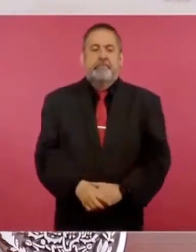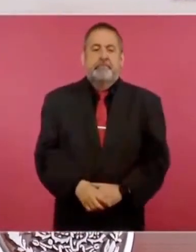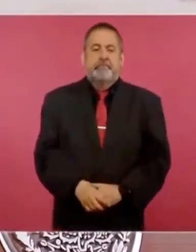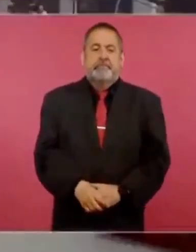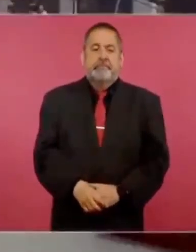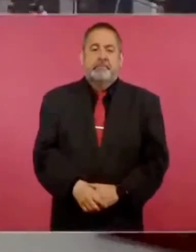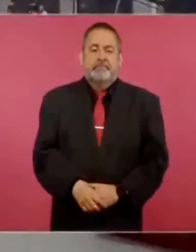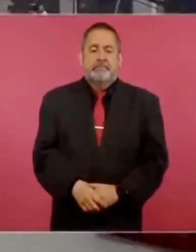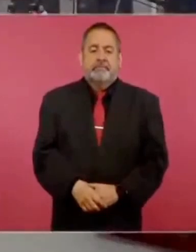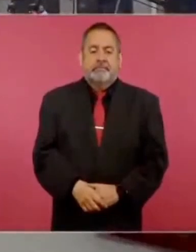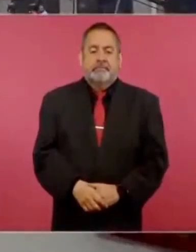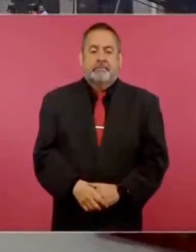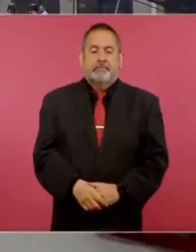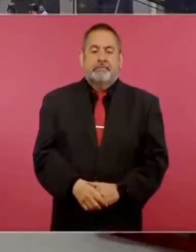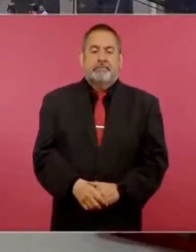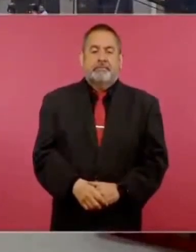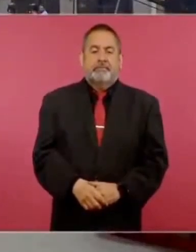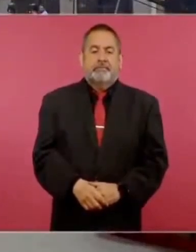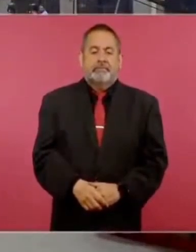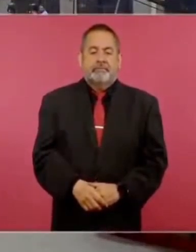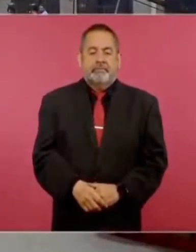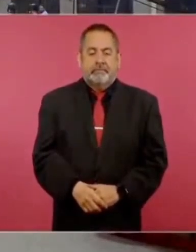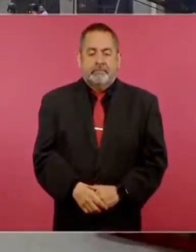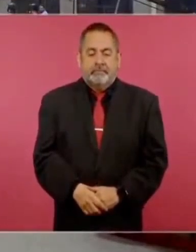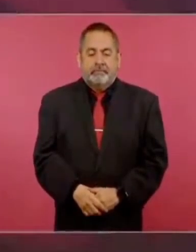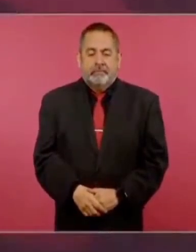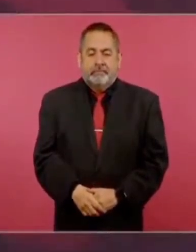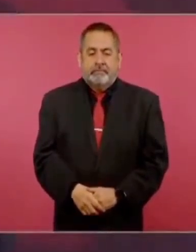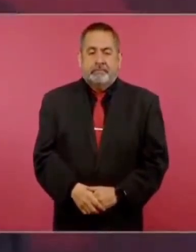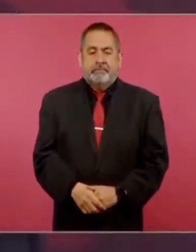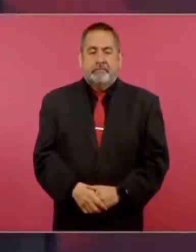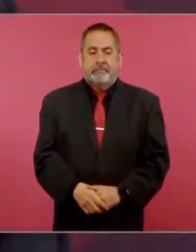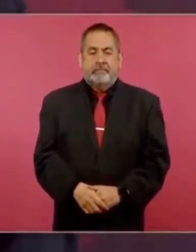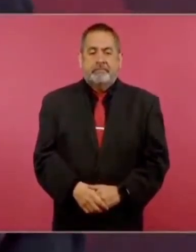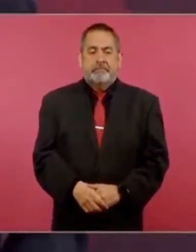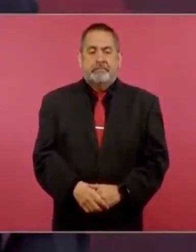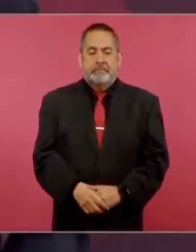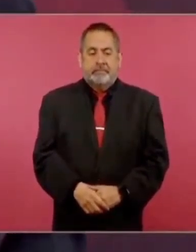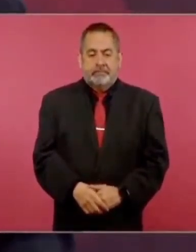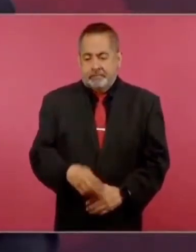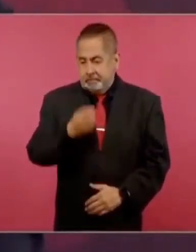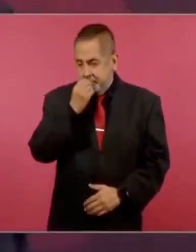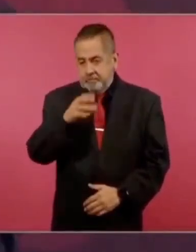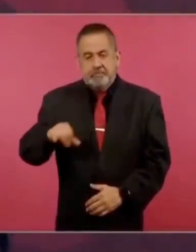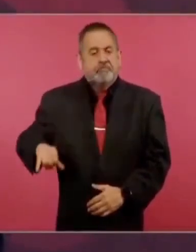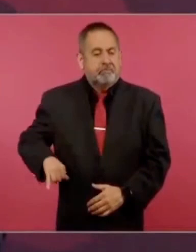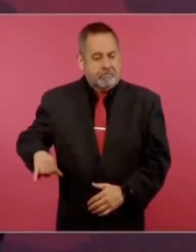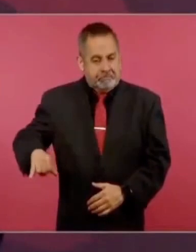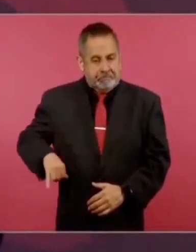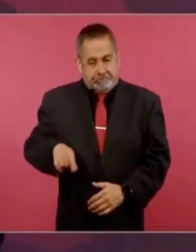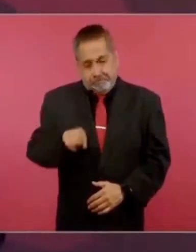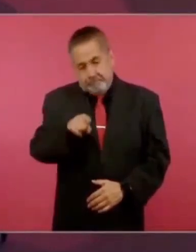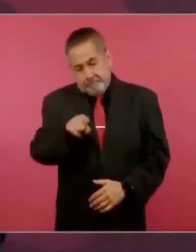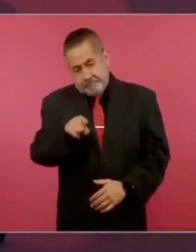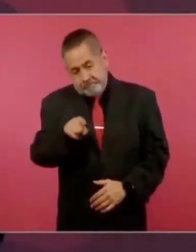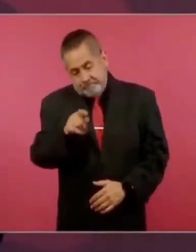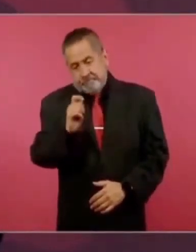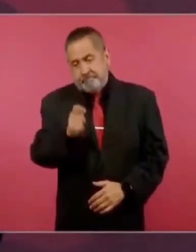demás Este pero es muy eh interesante lo que está